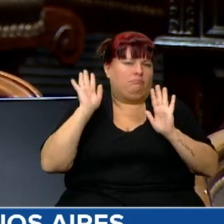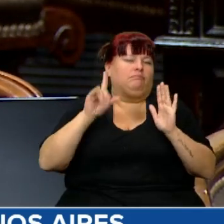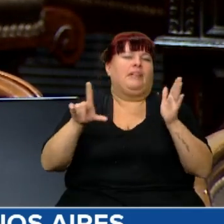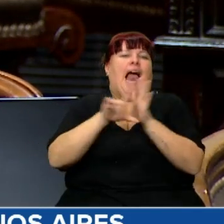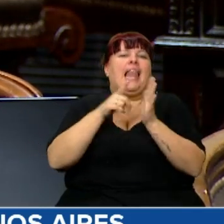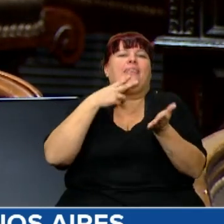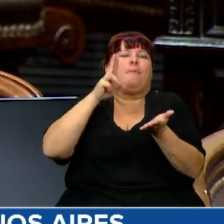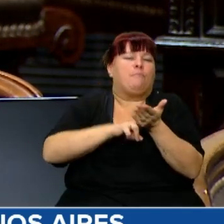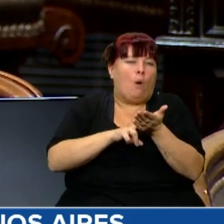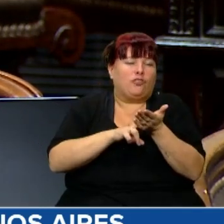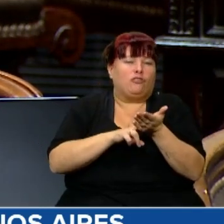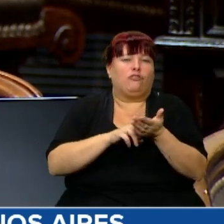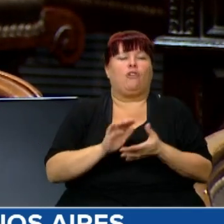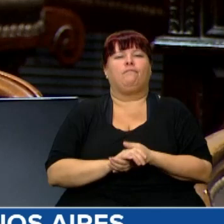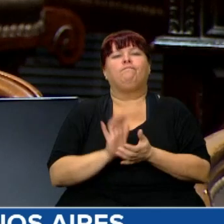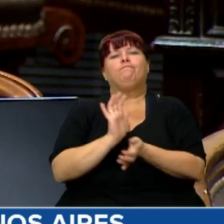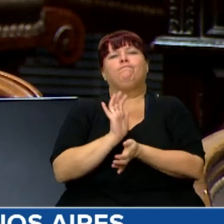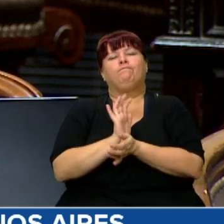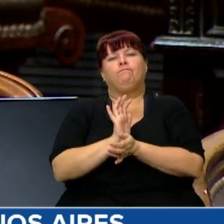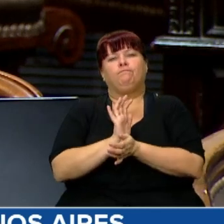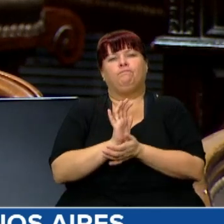legalidad tributaria, que es una